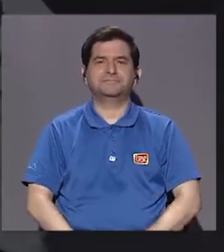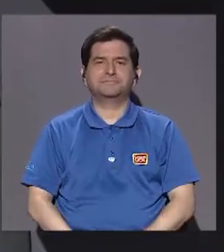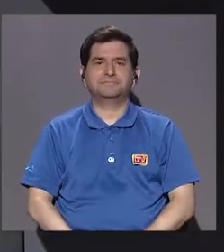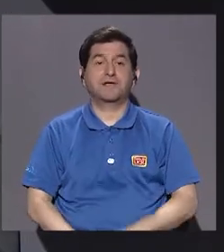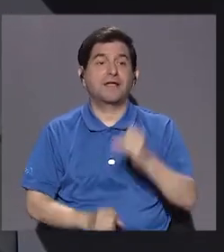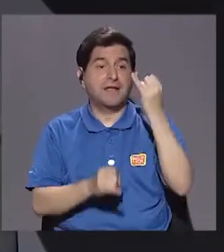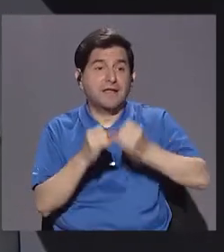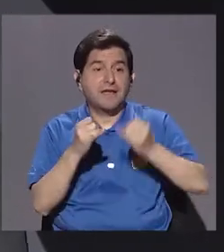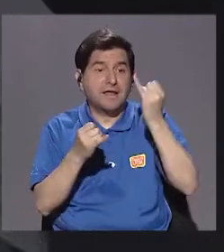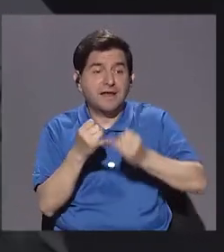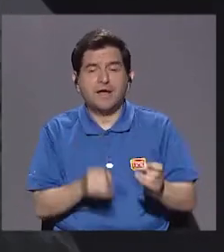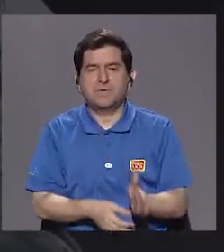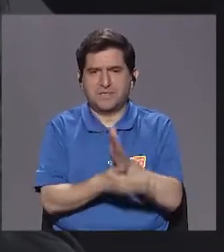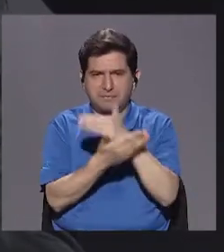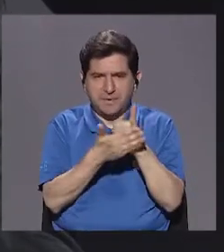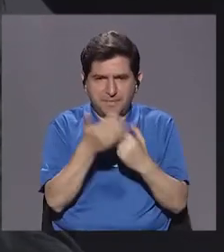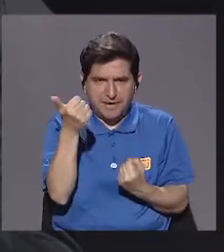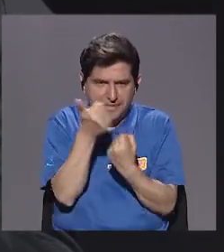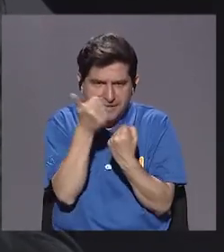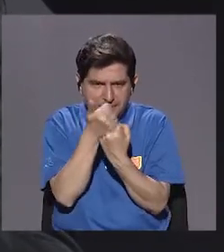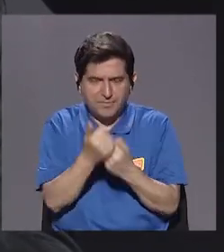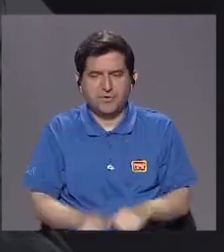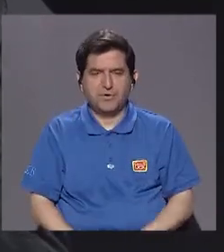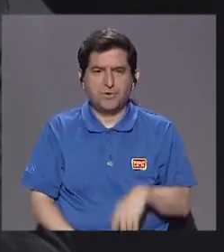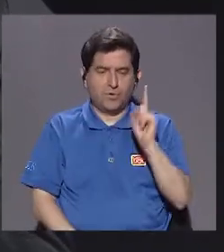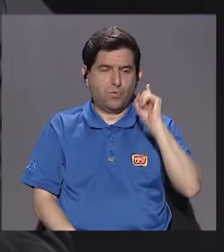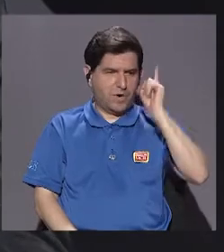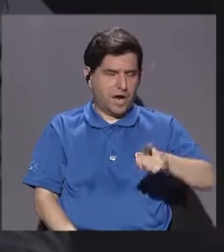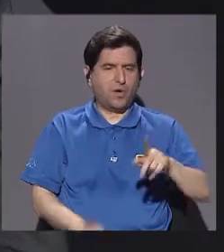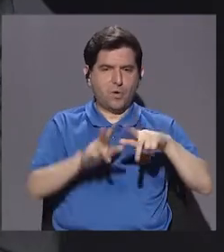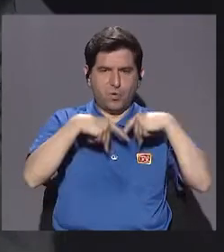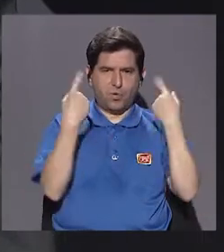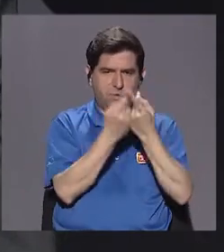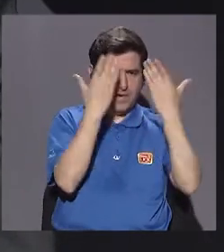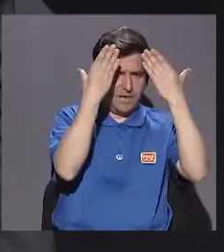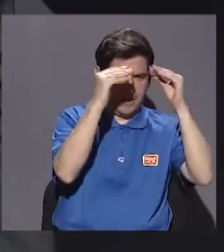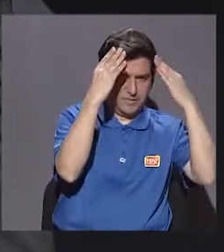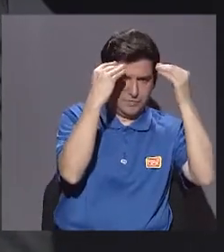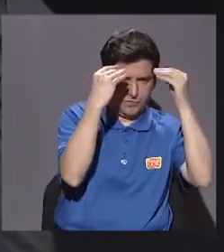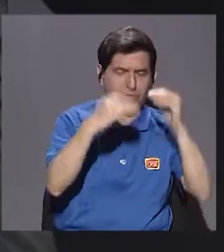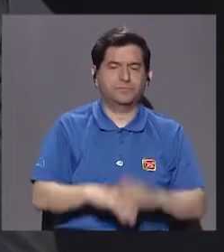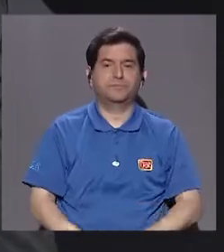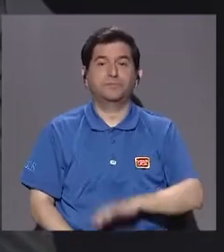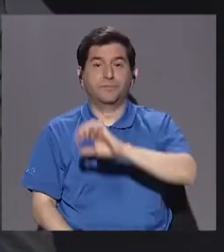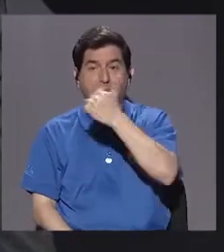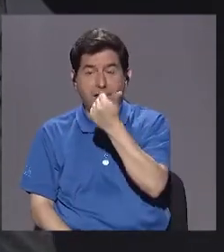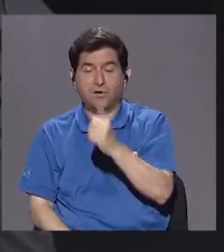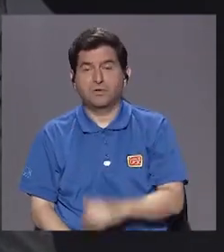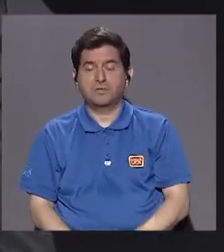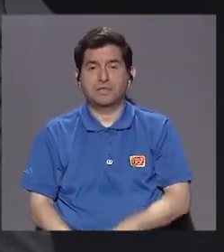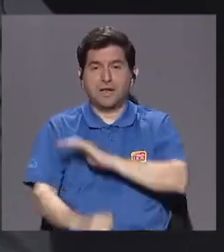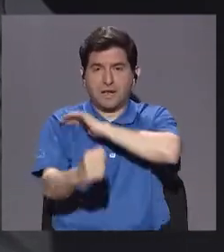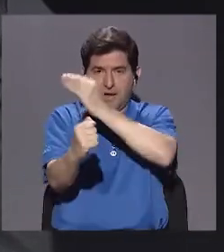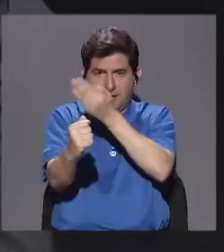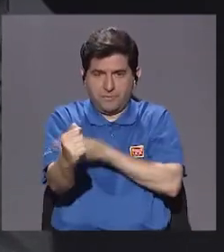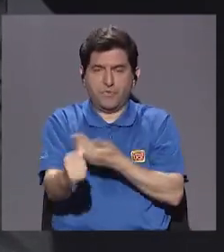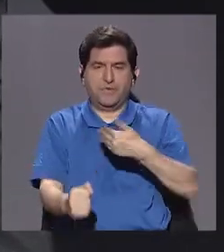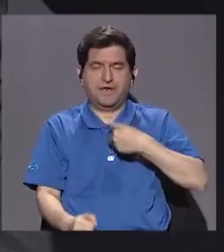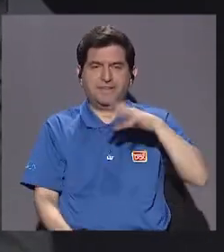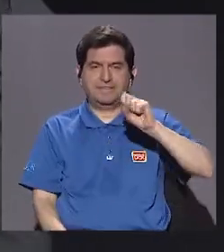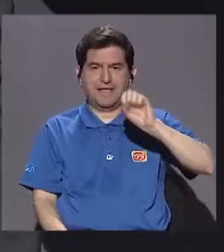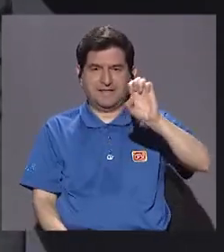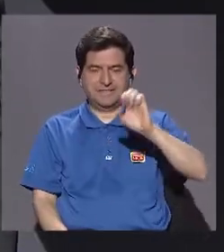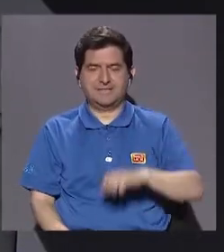la última pata de ese banco por un lado está la obligación del partido de influir formar por otro lado las potestades del tribunal para